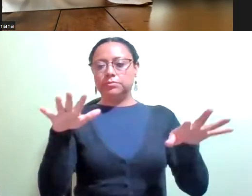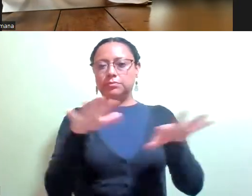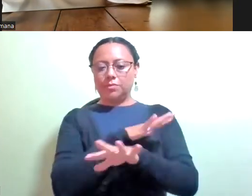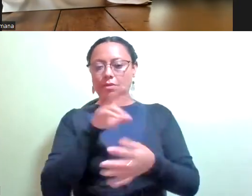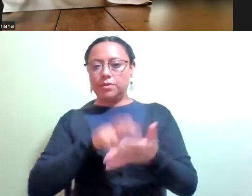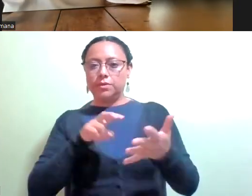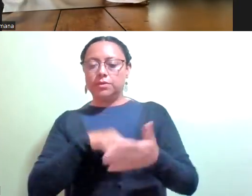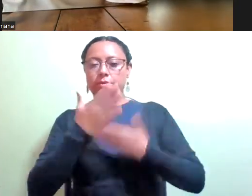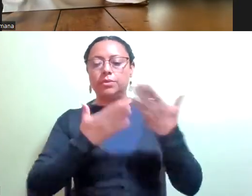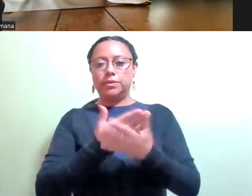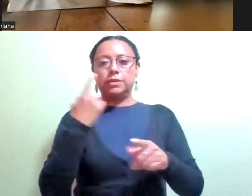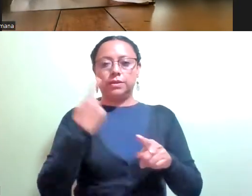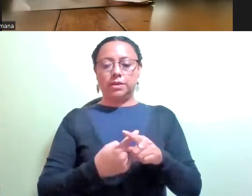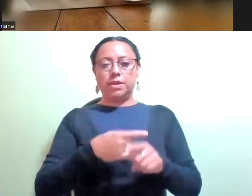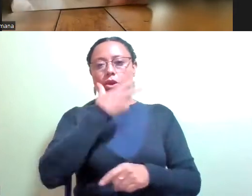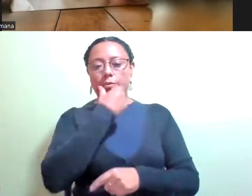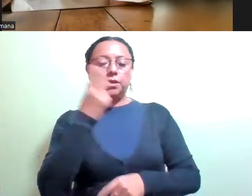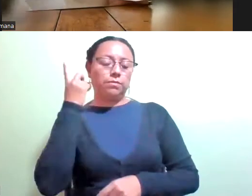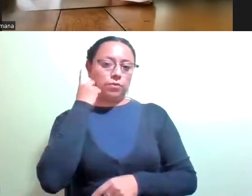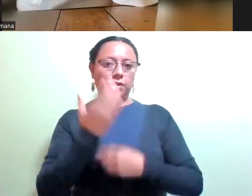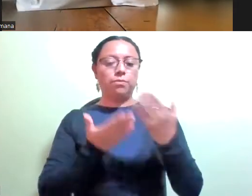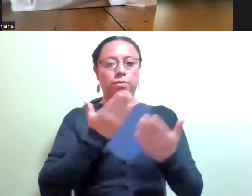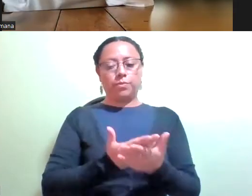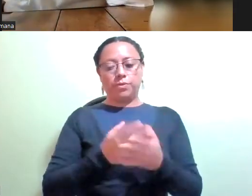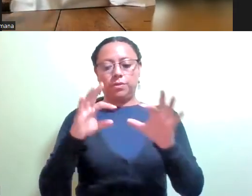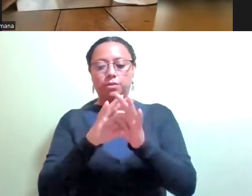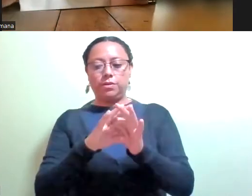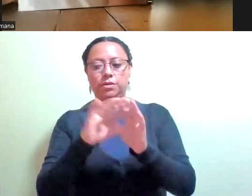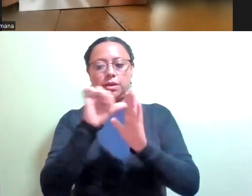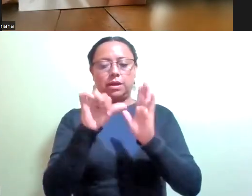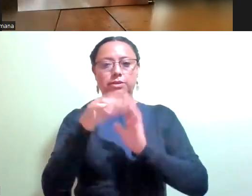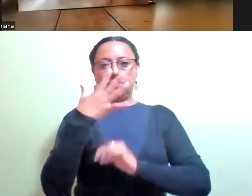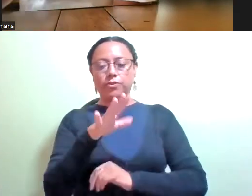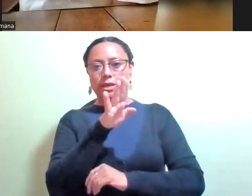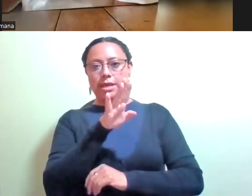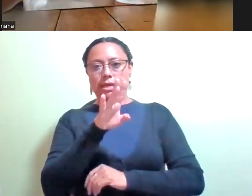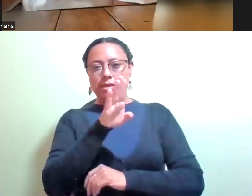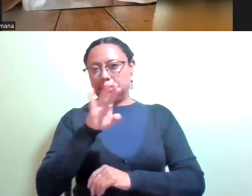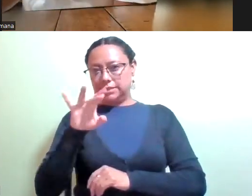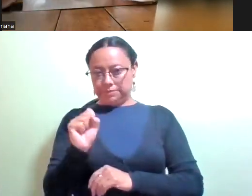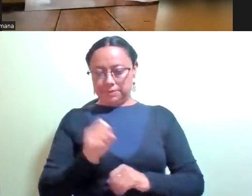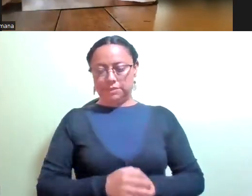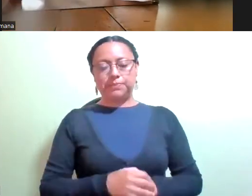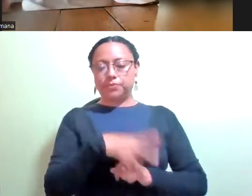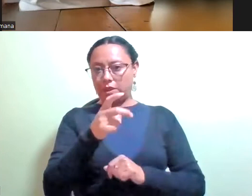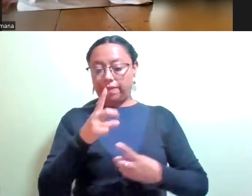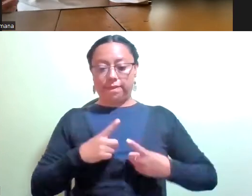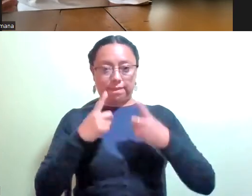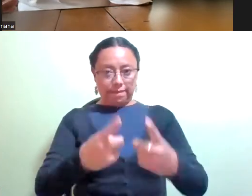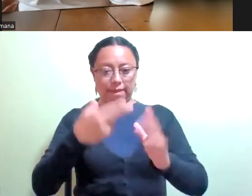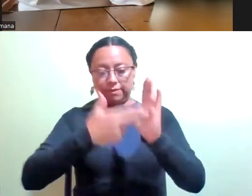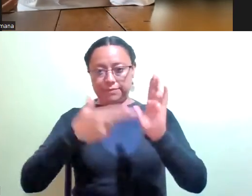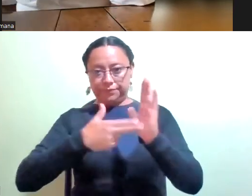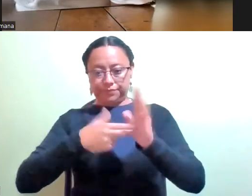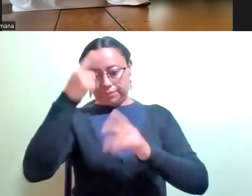diputado promovente respecto al artículo 10 bis de la Ley General de Salud no brinda los mecanismos ni garantías necesarios para armonizar los